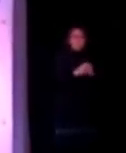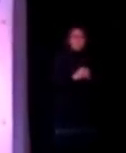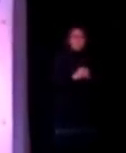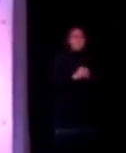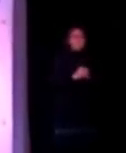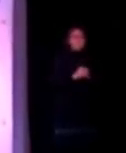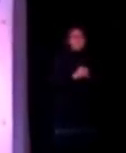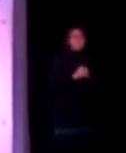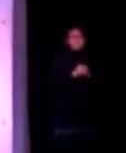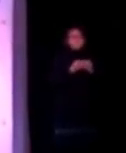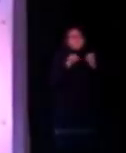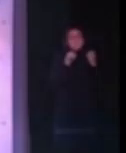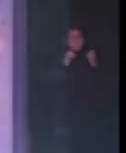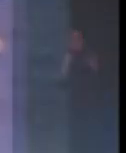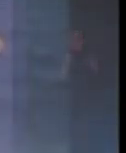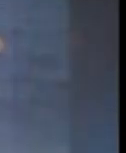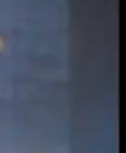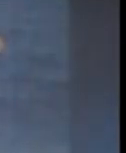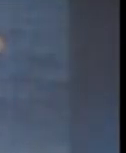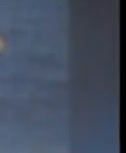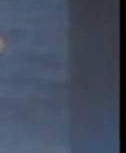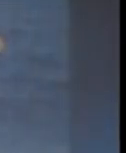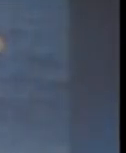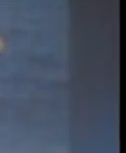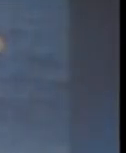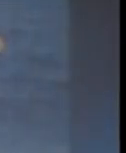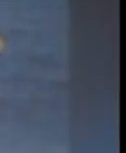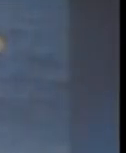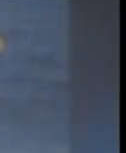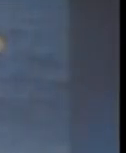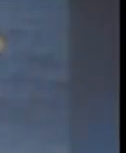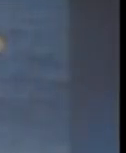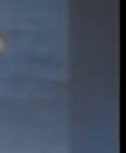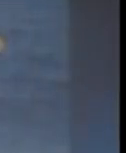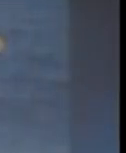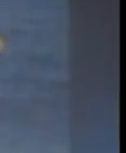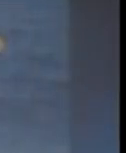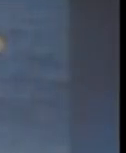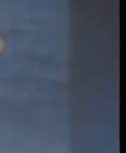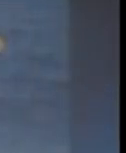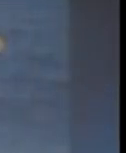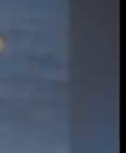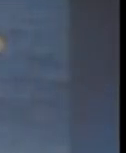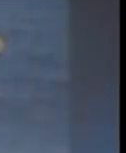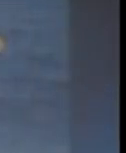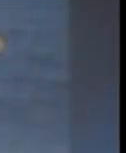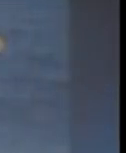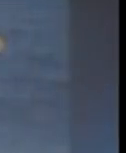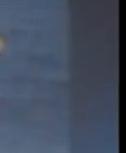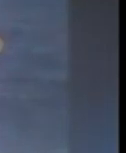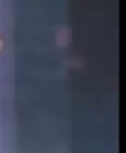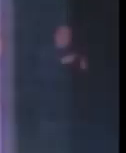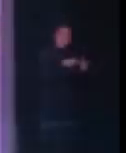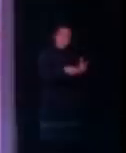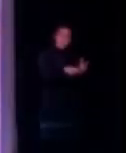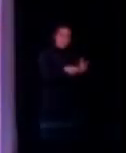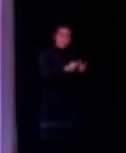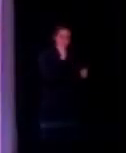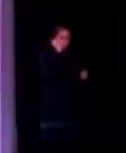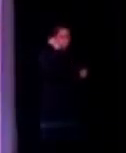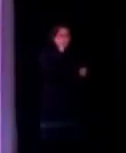me plantea que realmente es una comunidad y una sociedad que quiere realmente tirarse a la